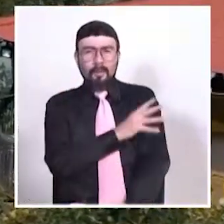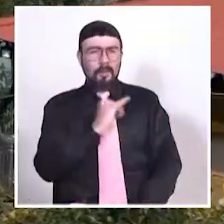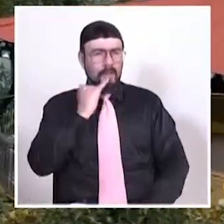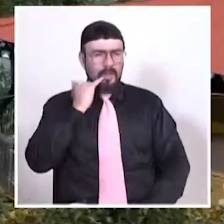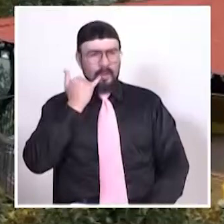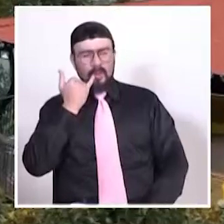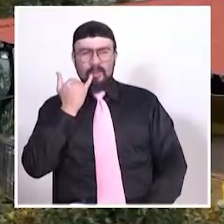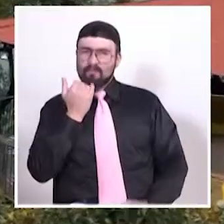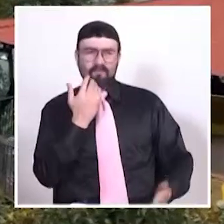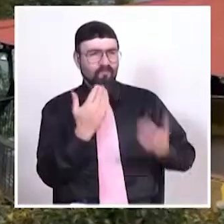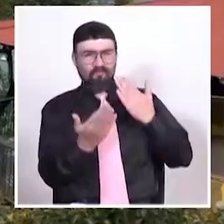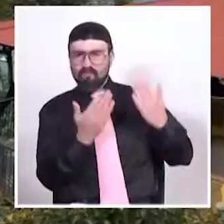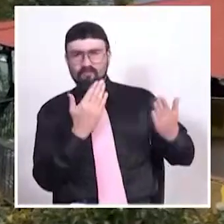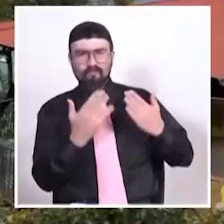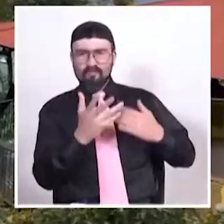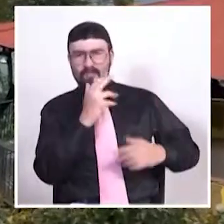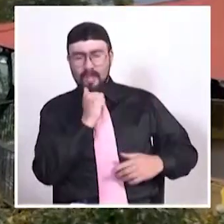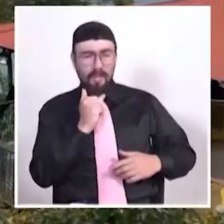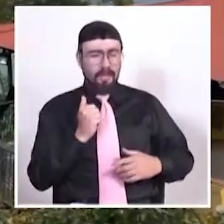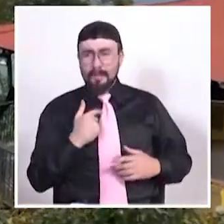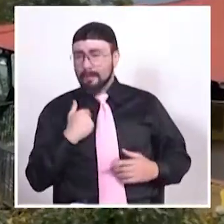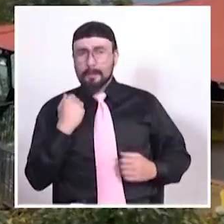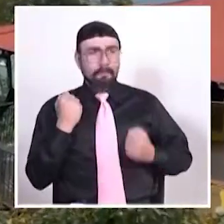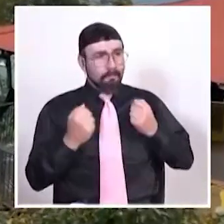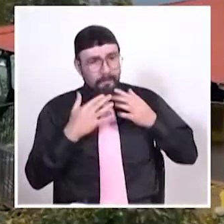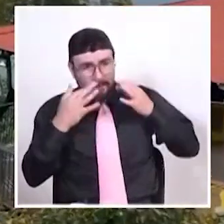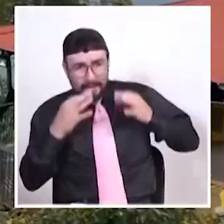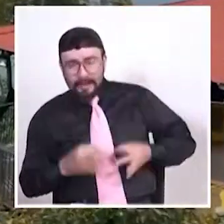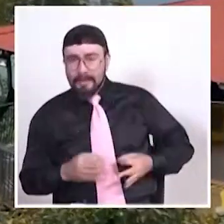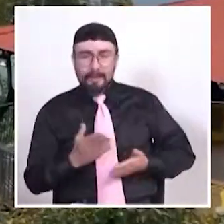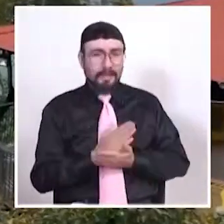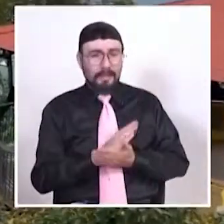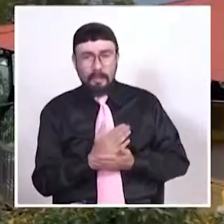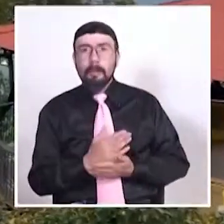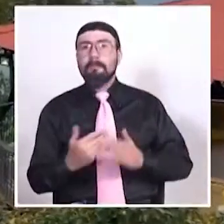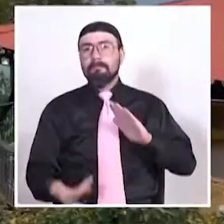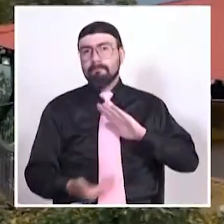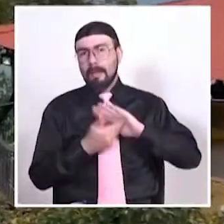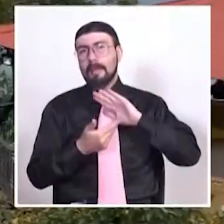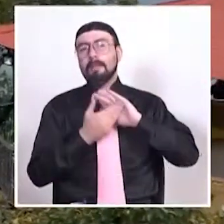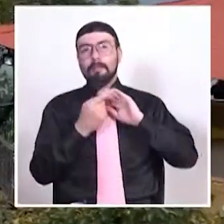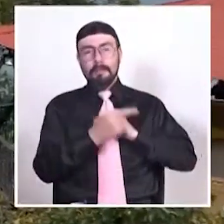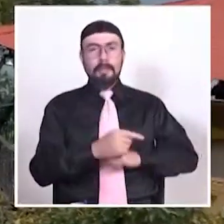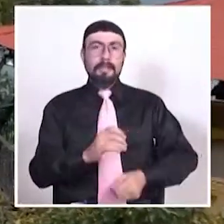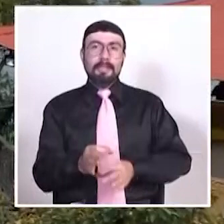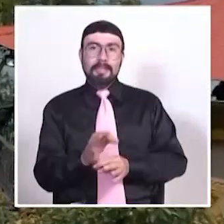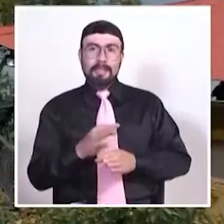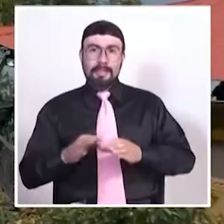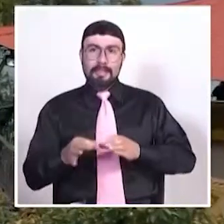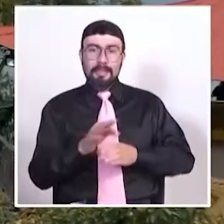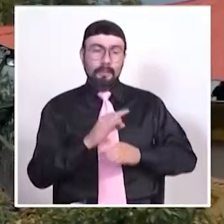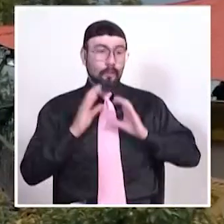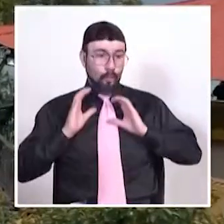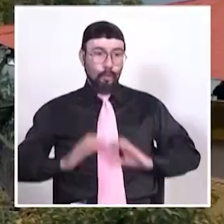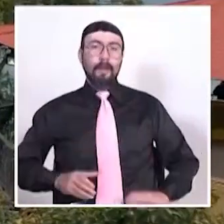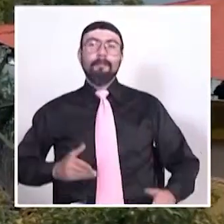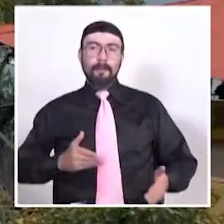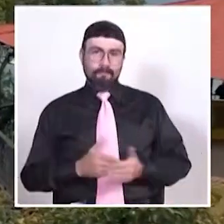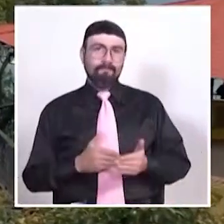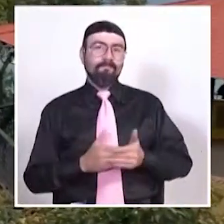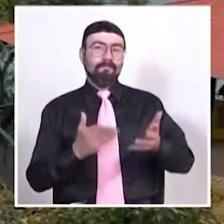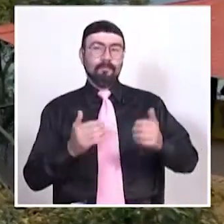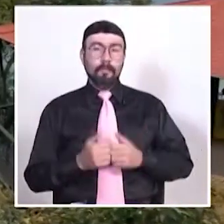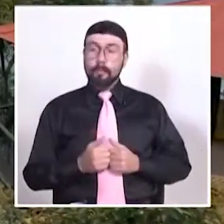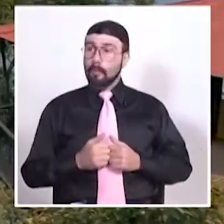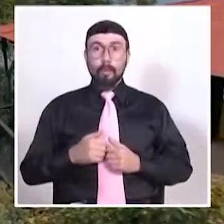la desconfianza, la inseguridad, y eso afecta todas las células del cuerpo. Hemos dicho siempre que somos